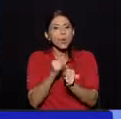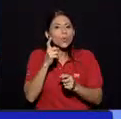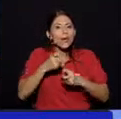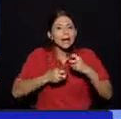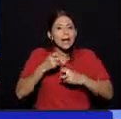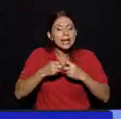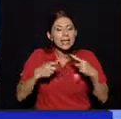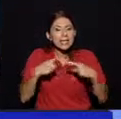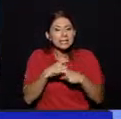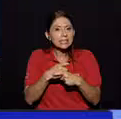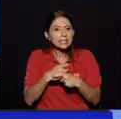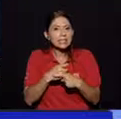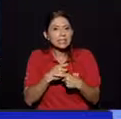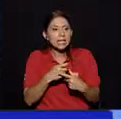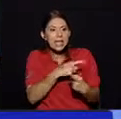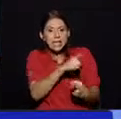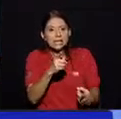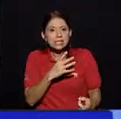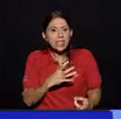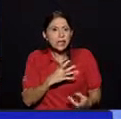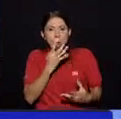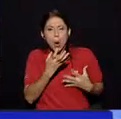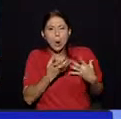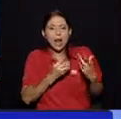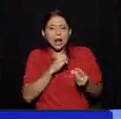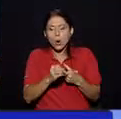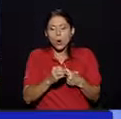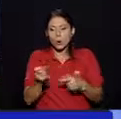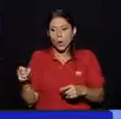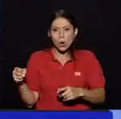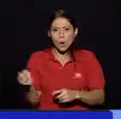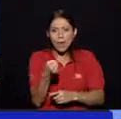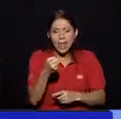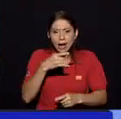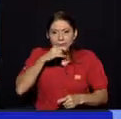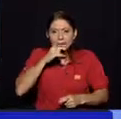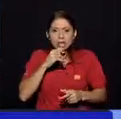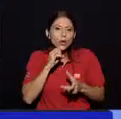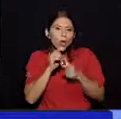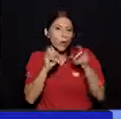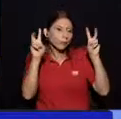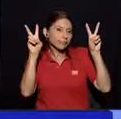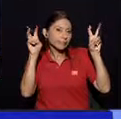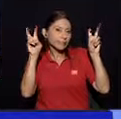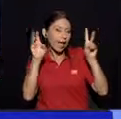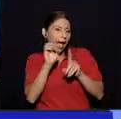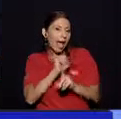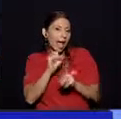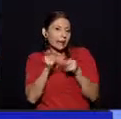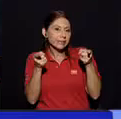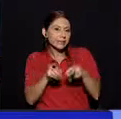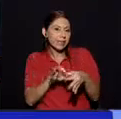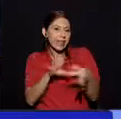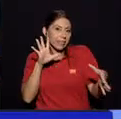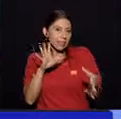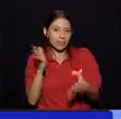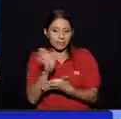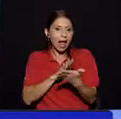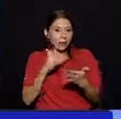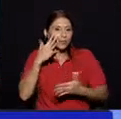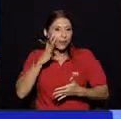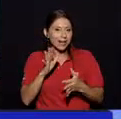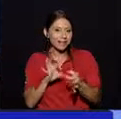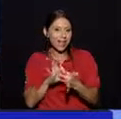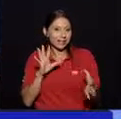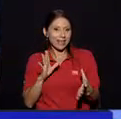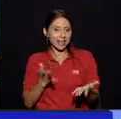otros no necesariamente son. Y yo sí creo que a través del tiempo hemos venido reconociendo más y más que